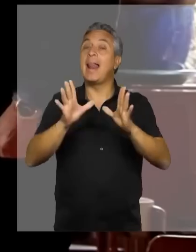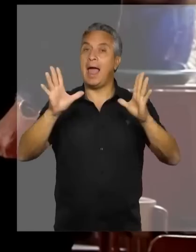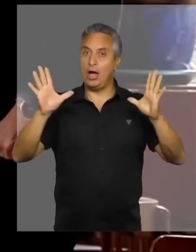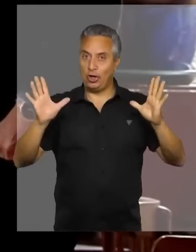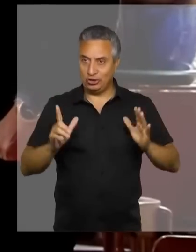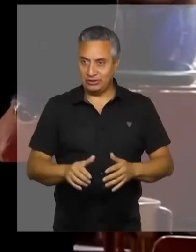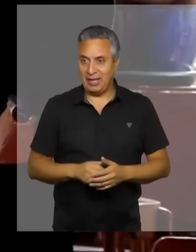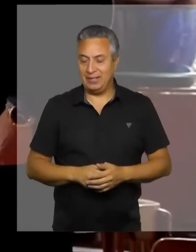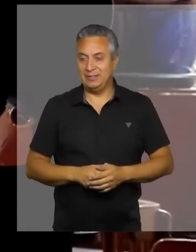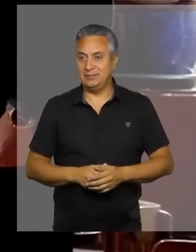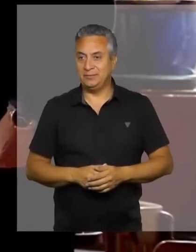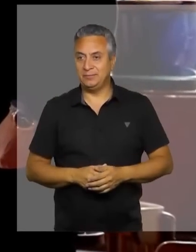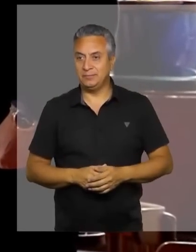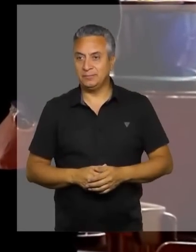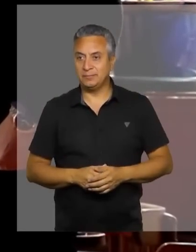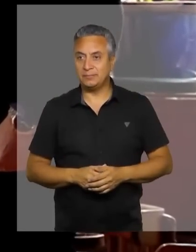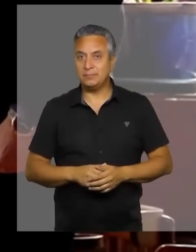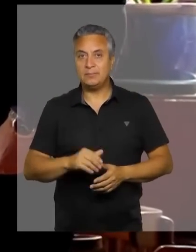Rita,